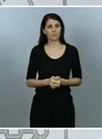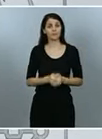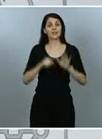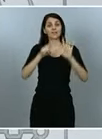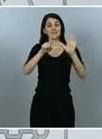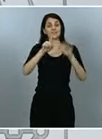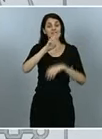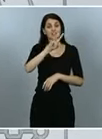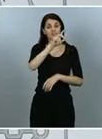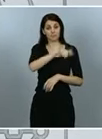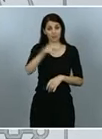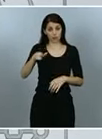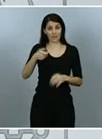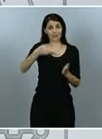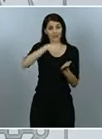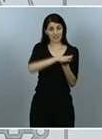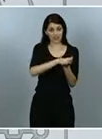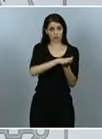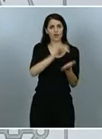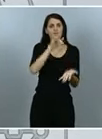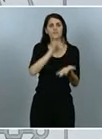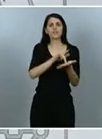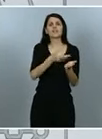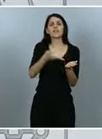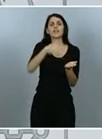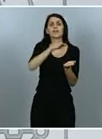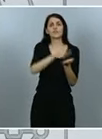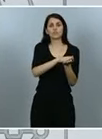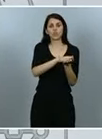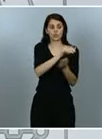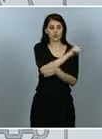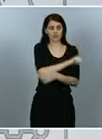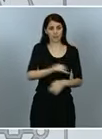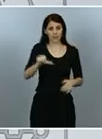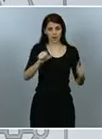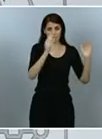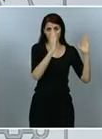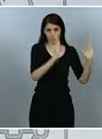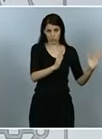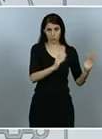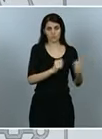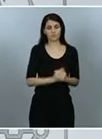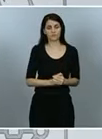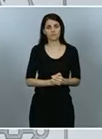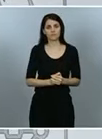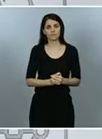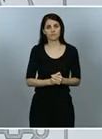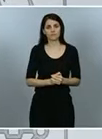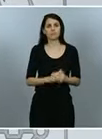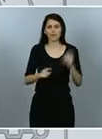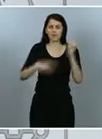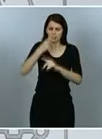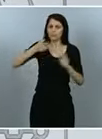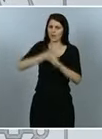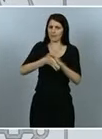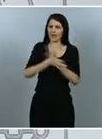con fecha de defunción en estos últimos 7 días también son datos que luego discutiremos entiendo en las preguntas